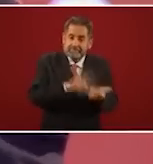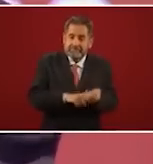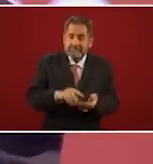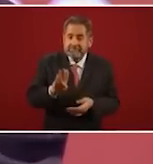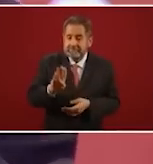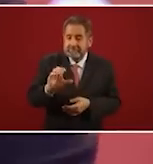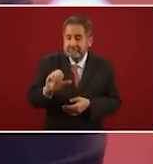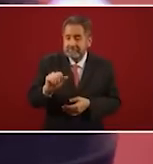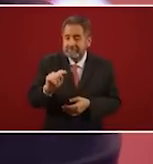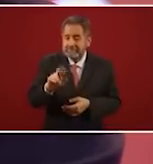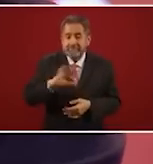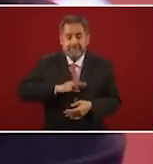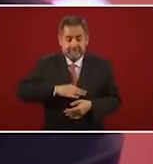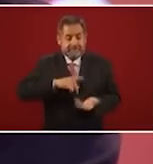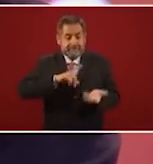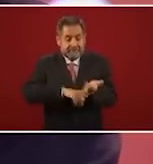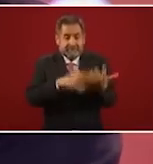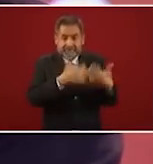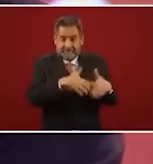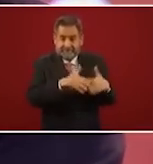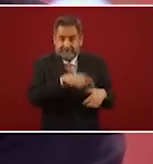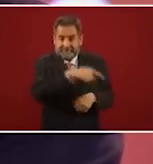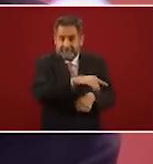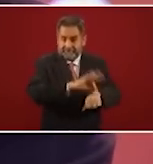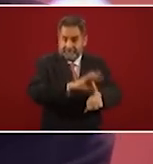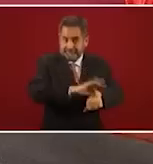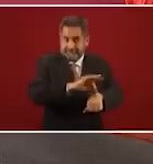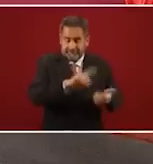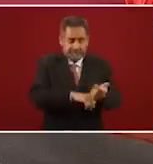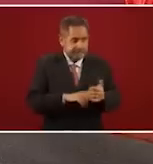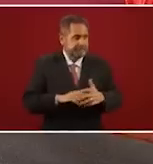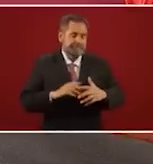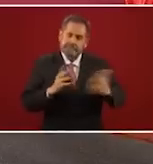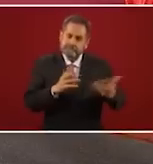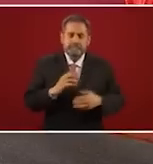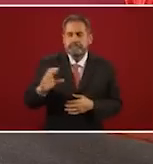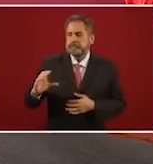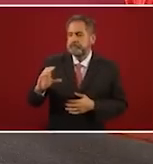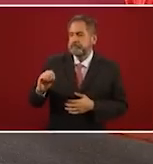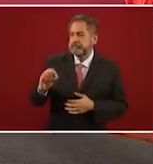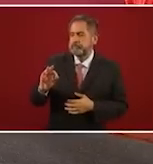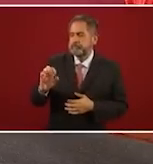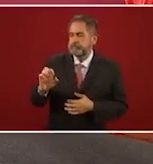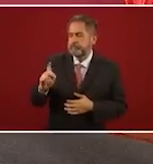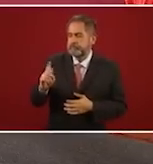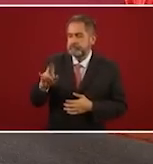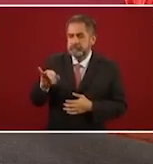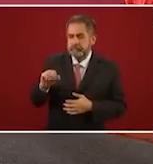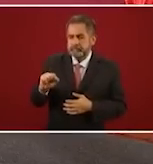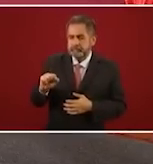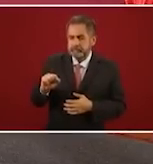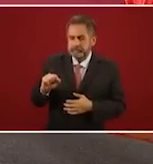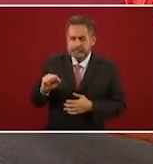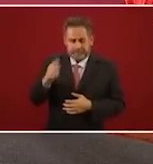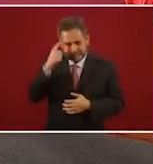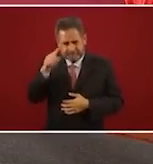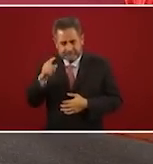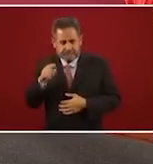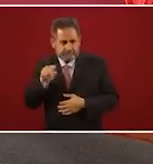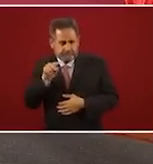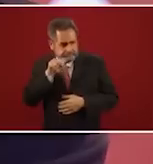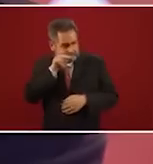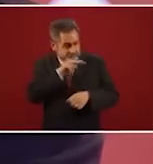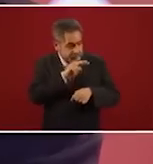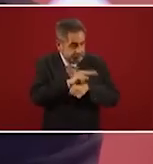la fábrica. Obviamente, la COFEPRIS, la Comisión Federal para la Protección contra Riesgos